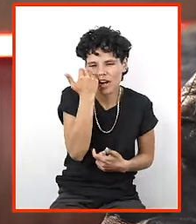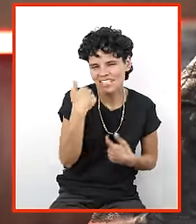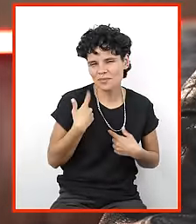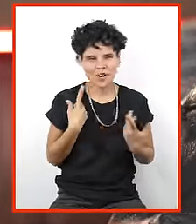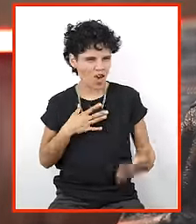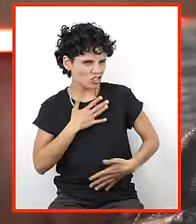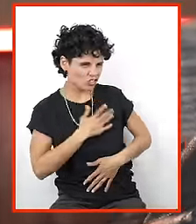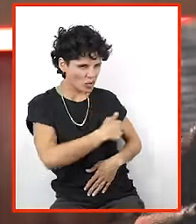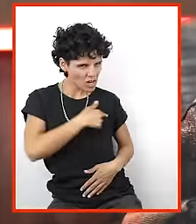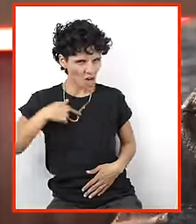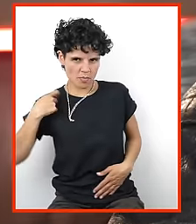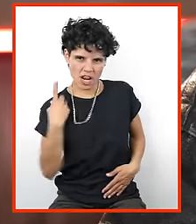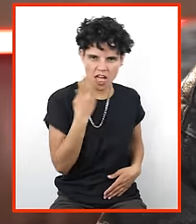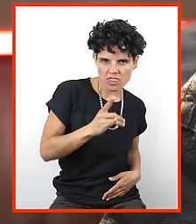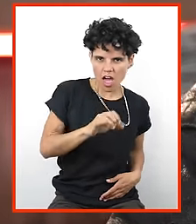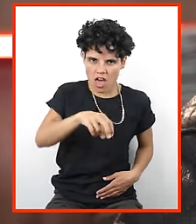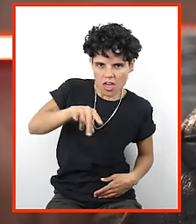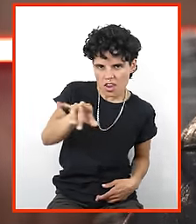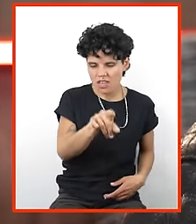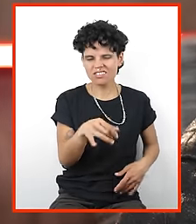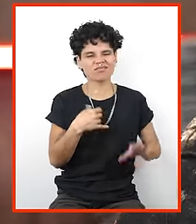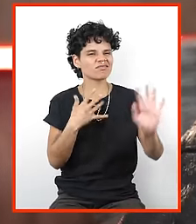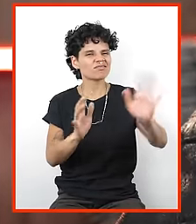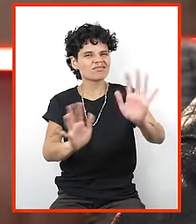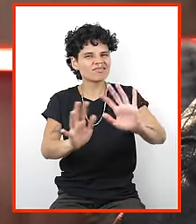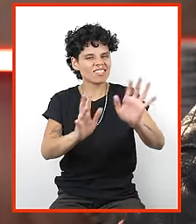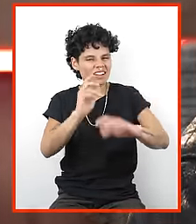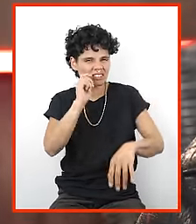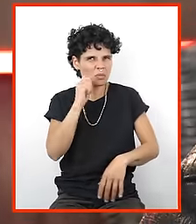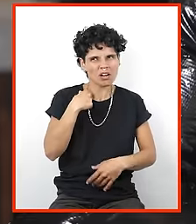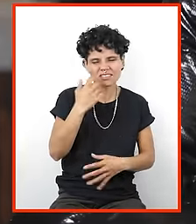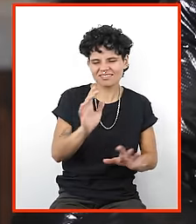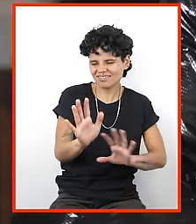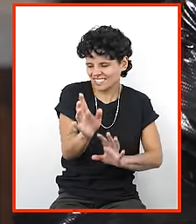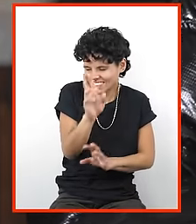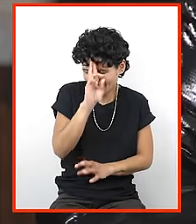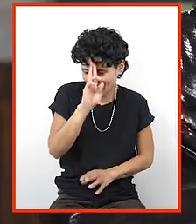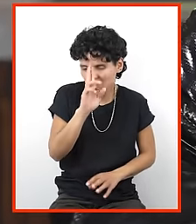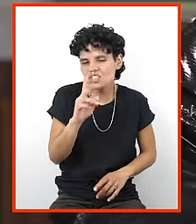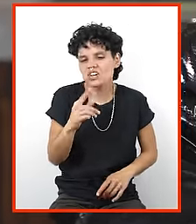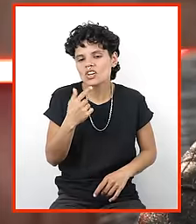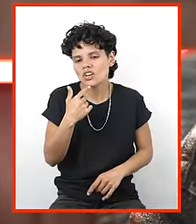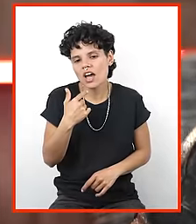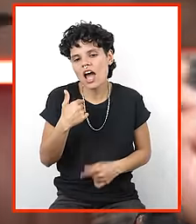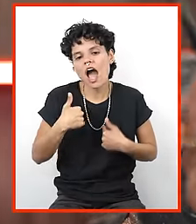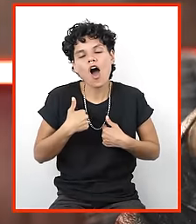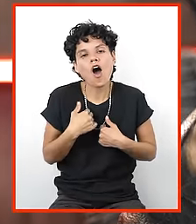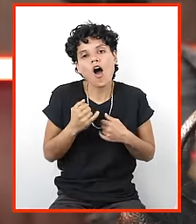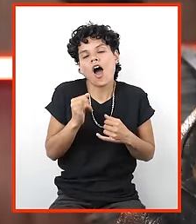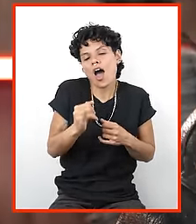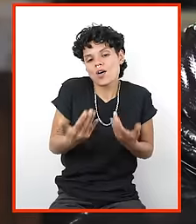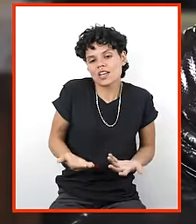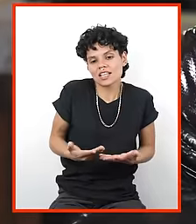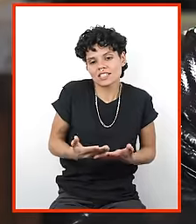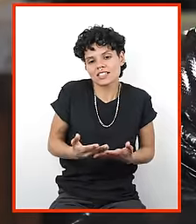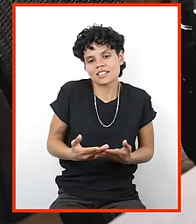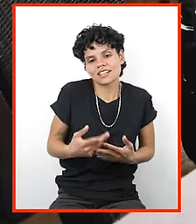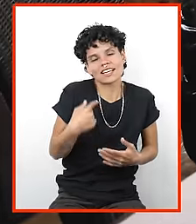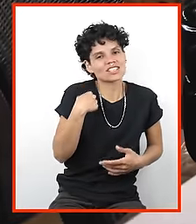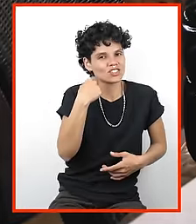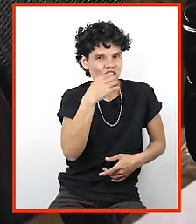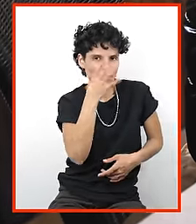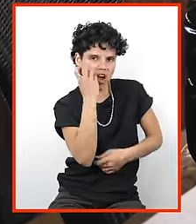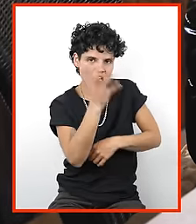como, soy Denise, como que nada que ver. Era como raro. Pero te podemos crear una. Y era como, no, no, ahora tengo una. ¿Sí? ¿Cómo